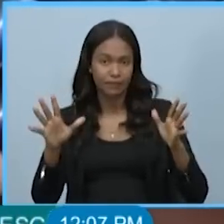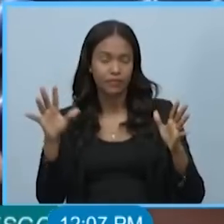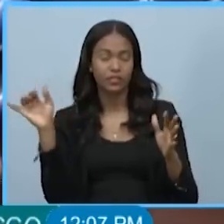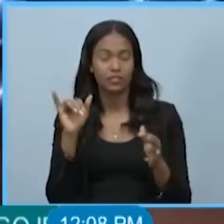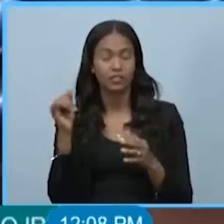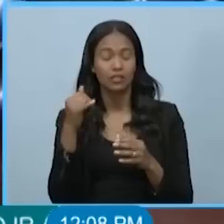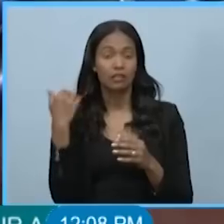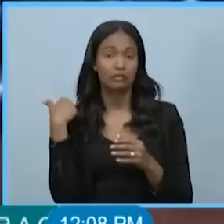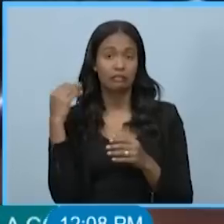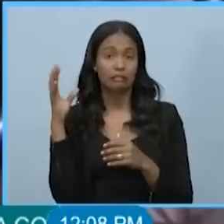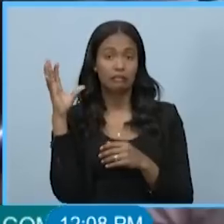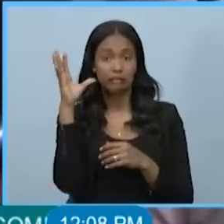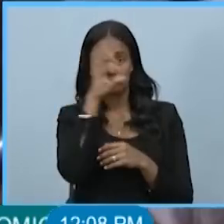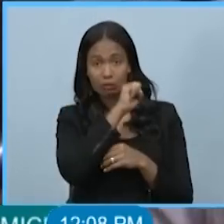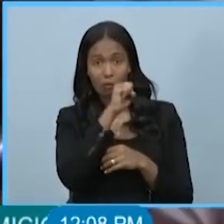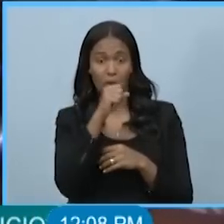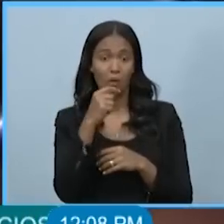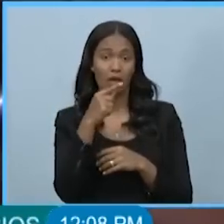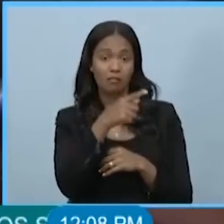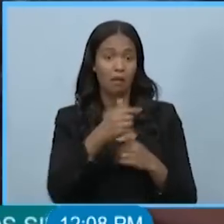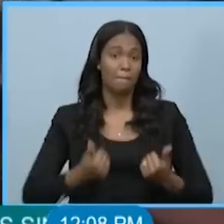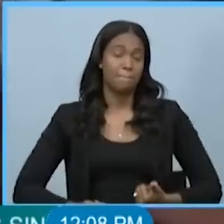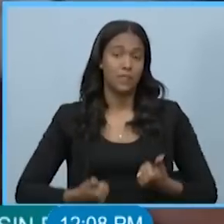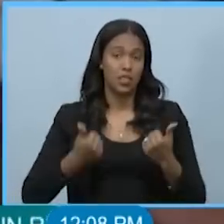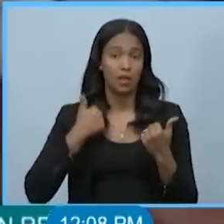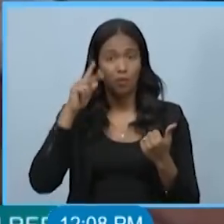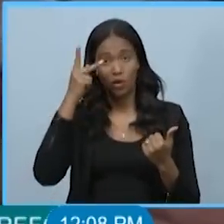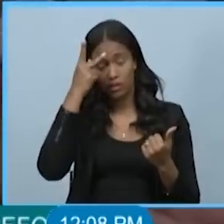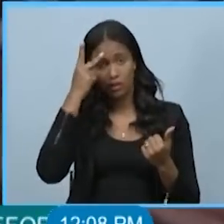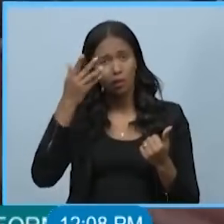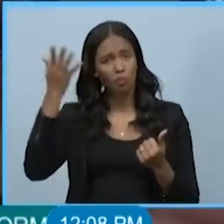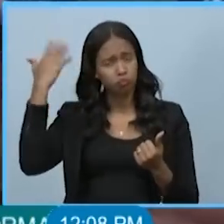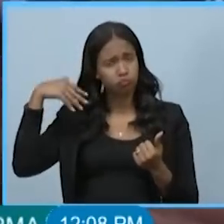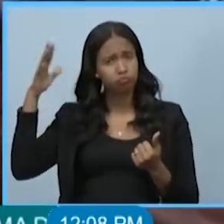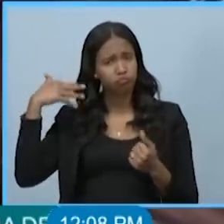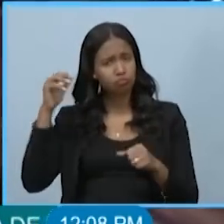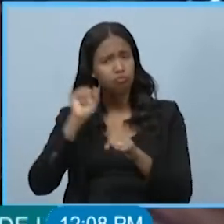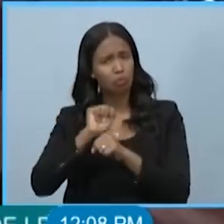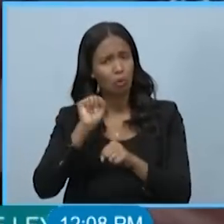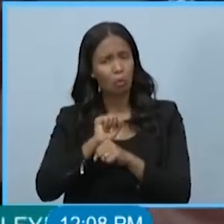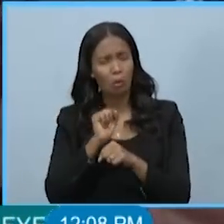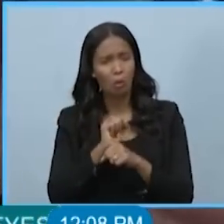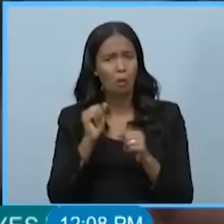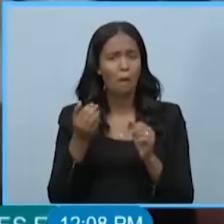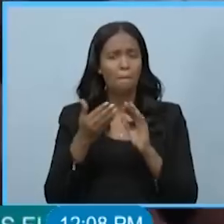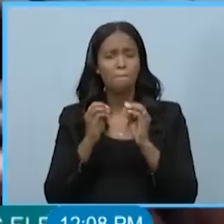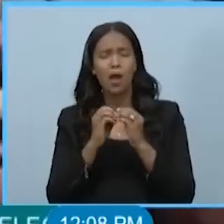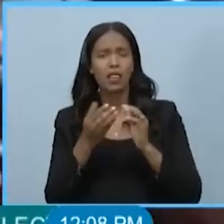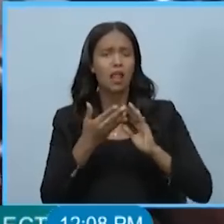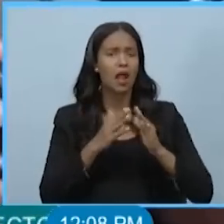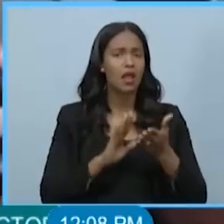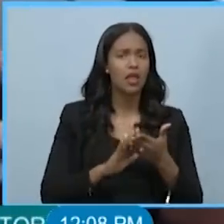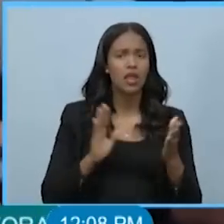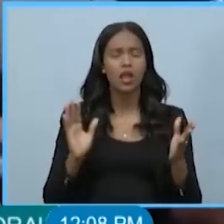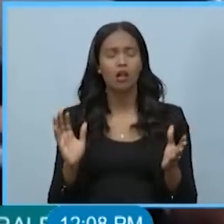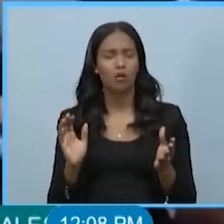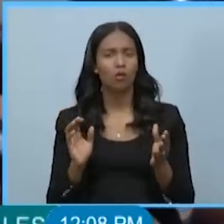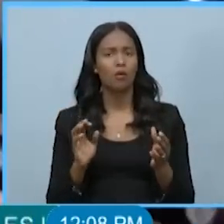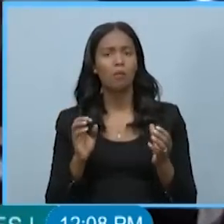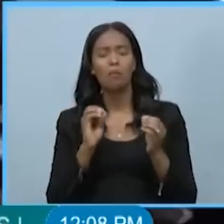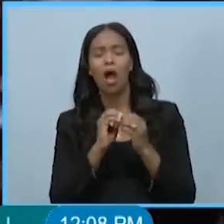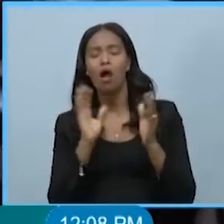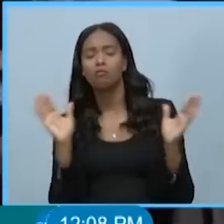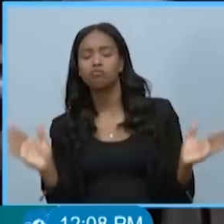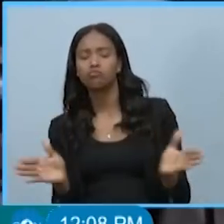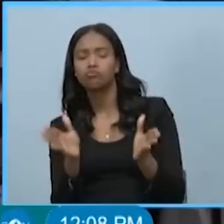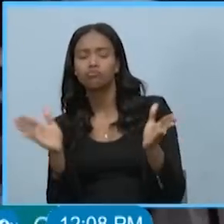que ausente de la vida política, estaba, pues, ya trabajando un poco más tranquilo, más en casa, más como orientador, más